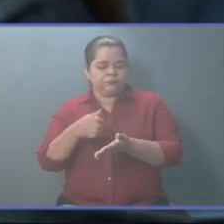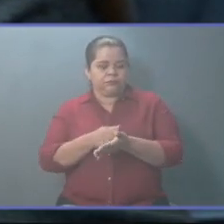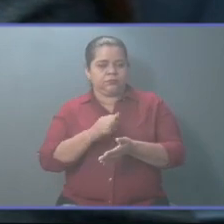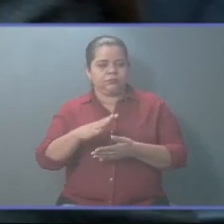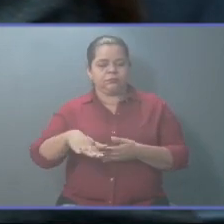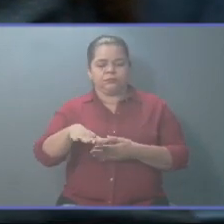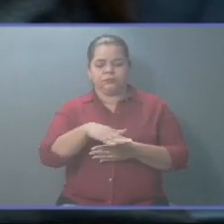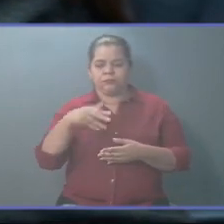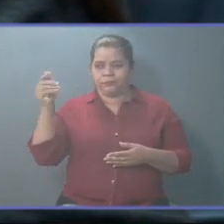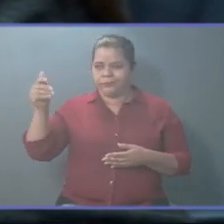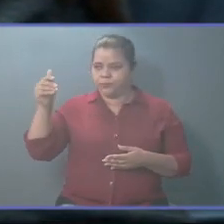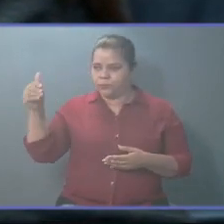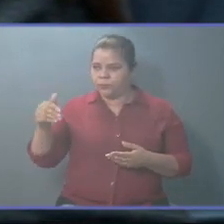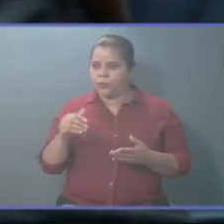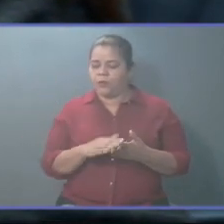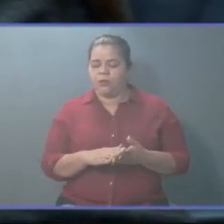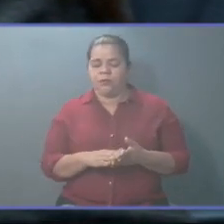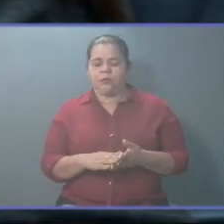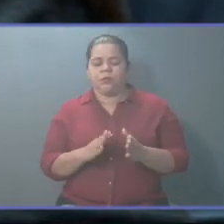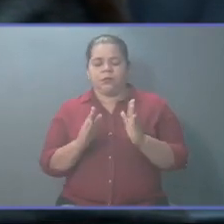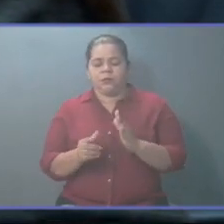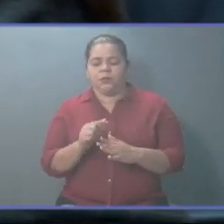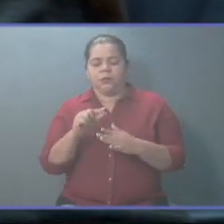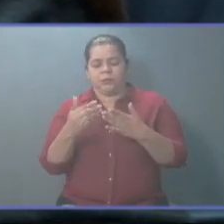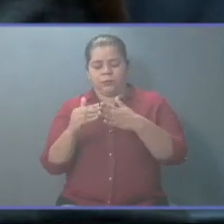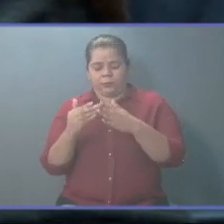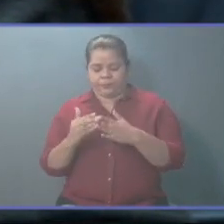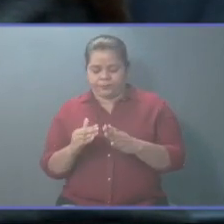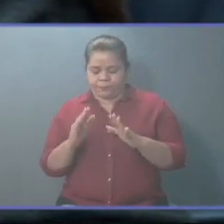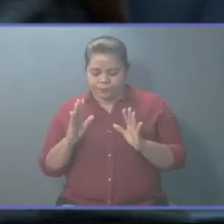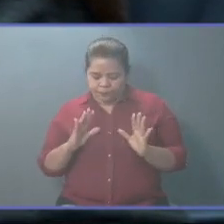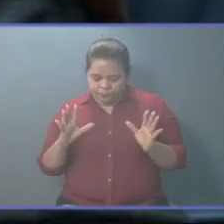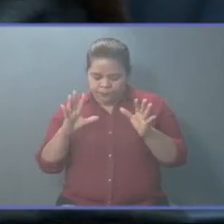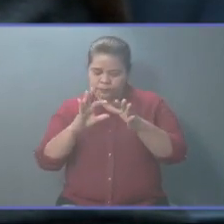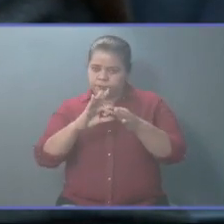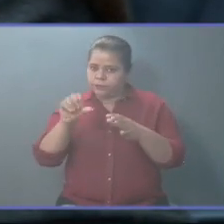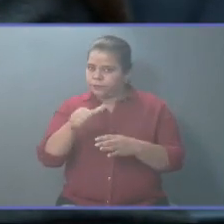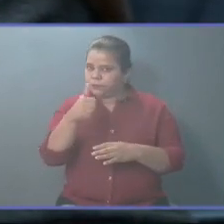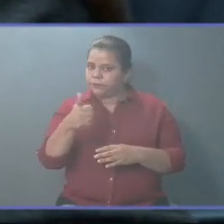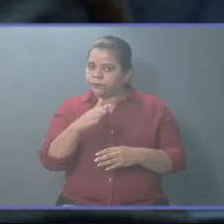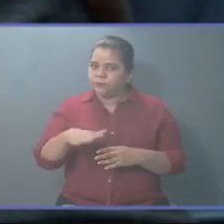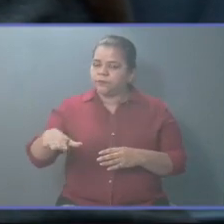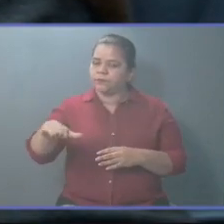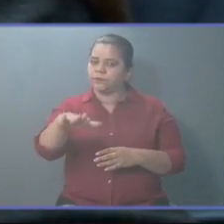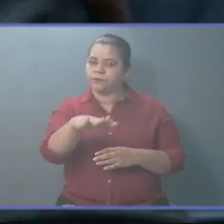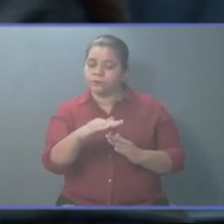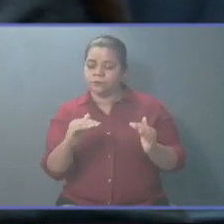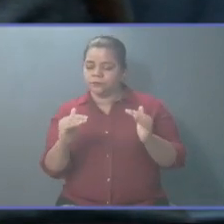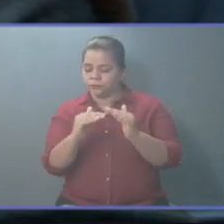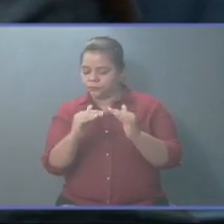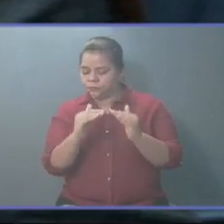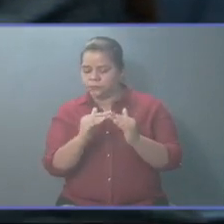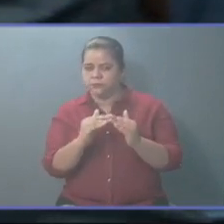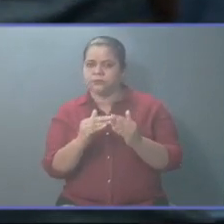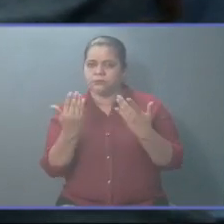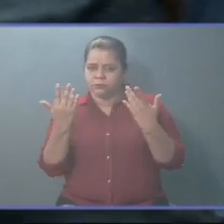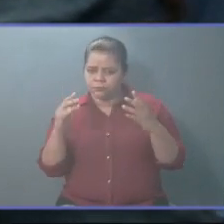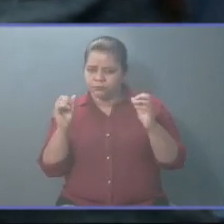educación, a estas otras instituciones, recursos, ¿verdad? Que hay otras áreas que pueden ser